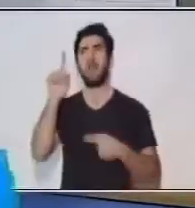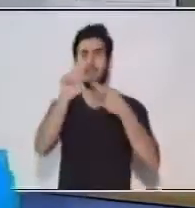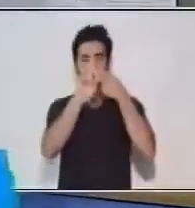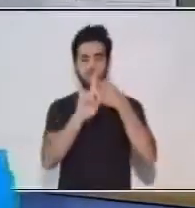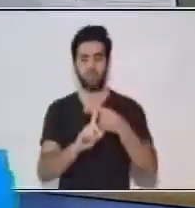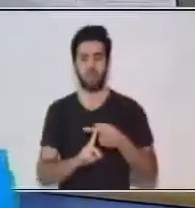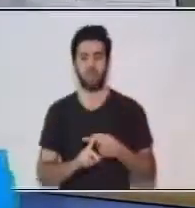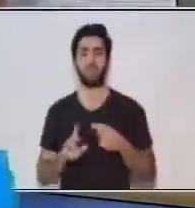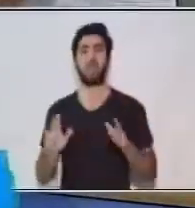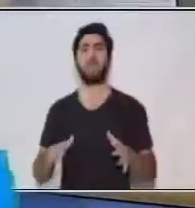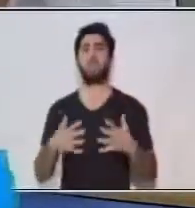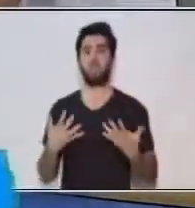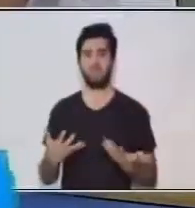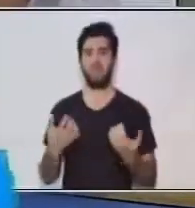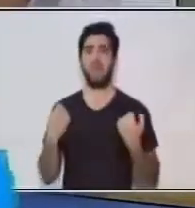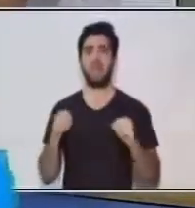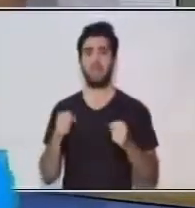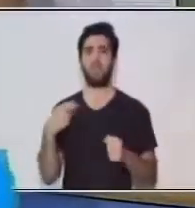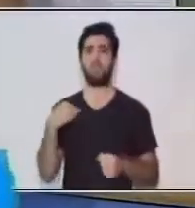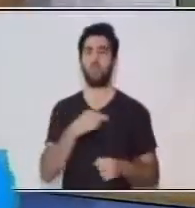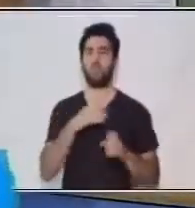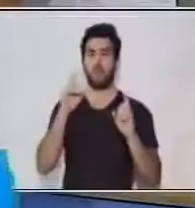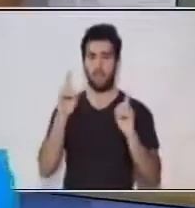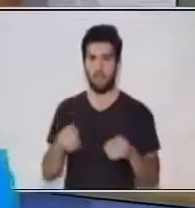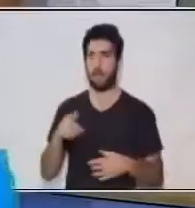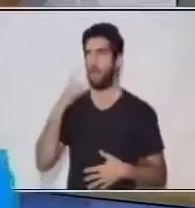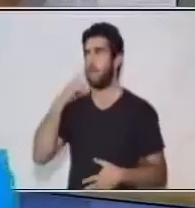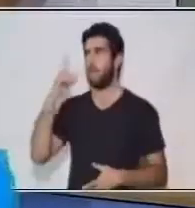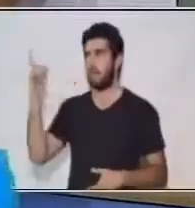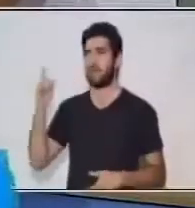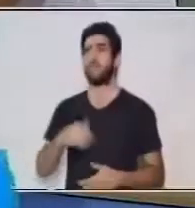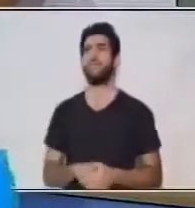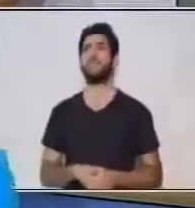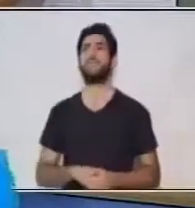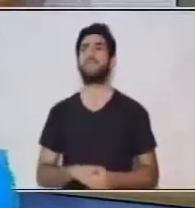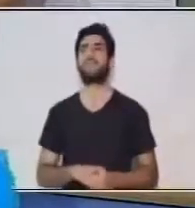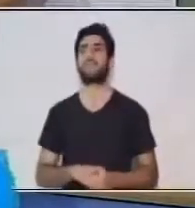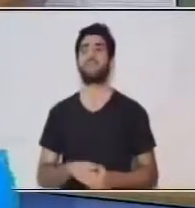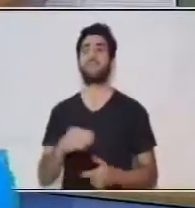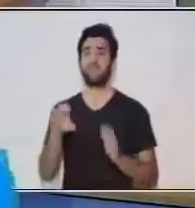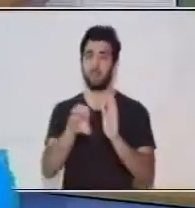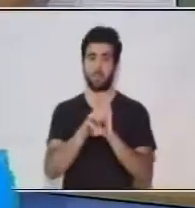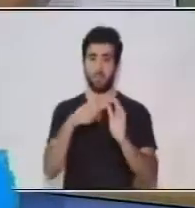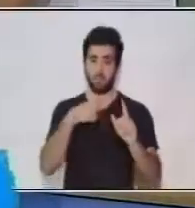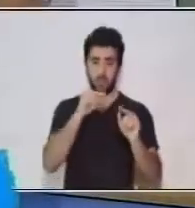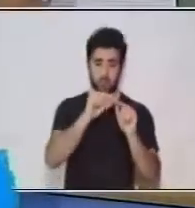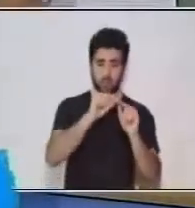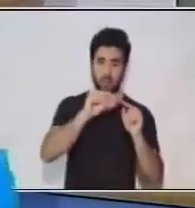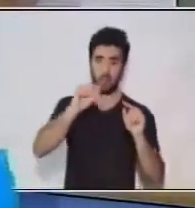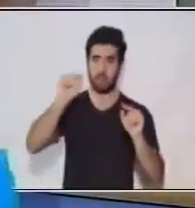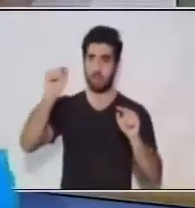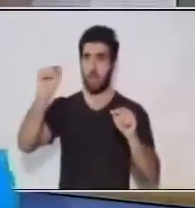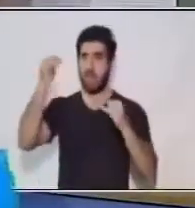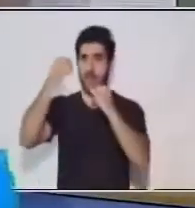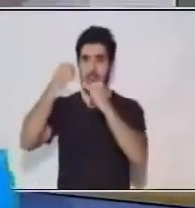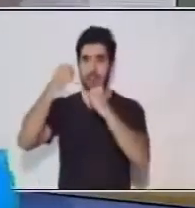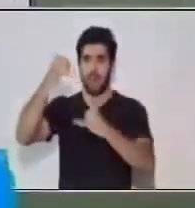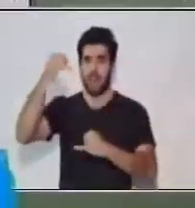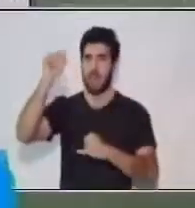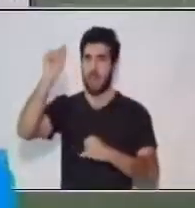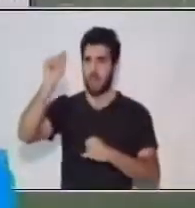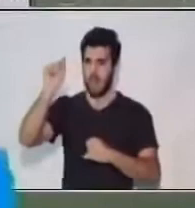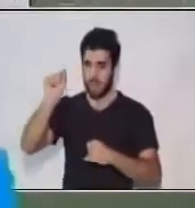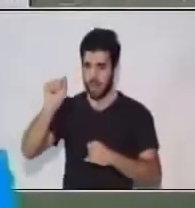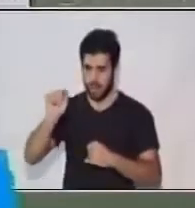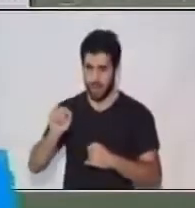observar las siguientes rectas que podemos trazar. Si yo vengo y trazo una línea justamente aquí abajo donde termina